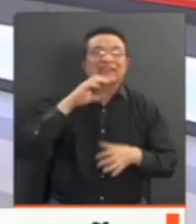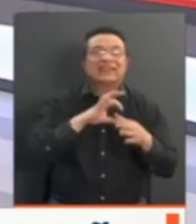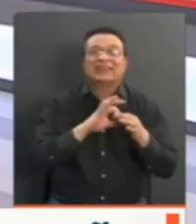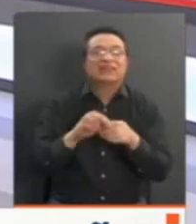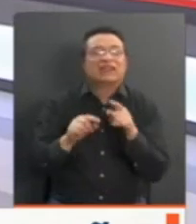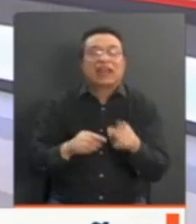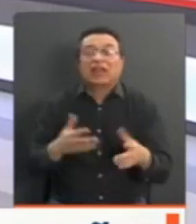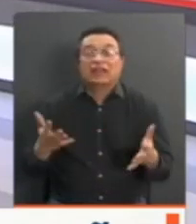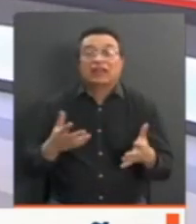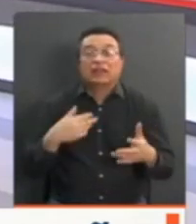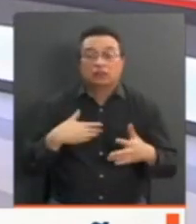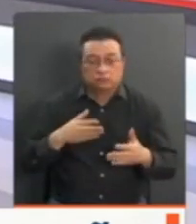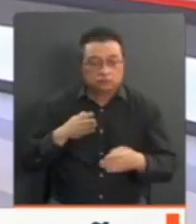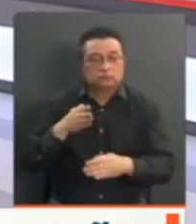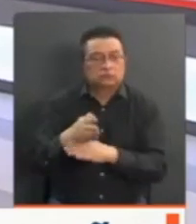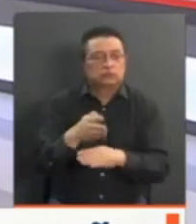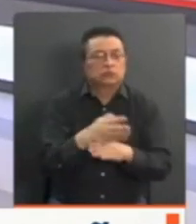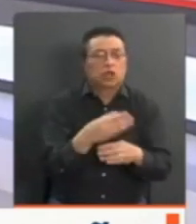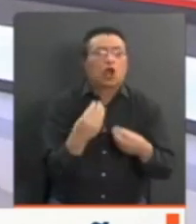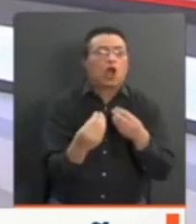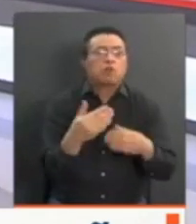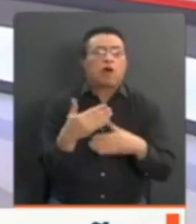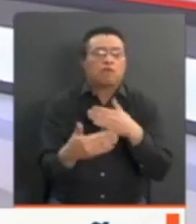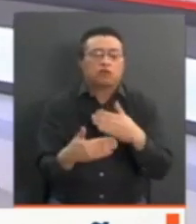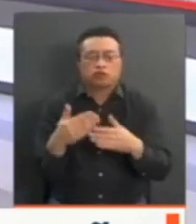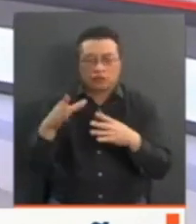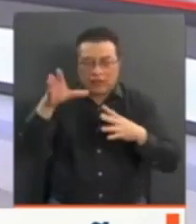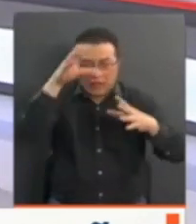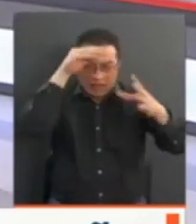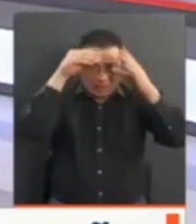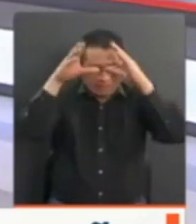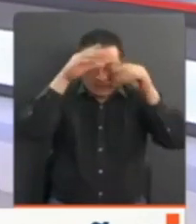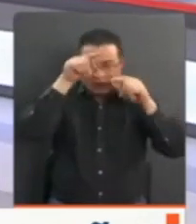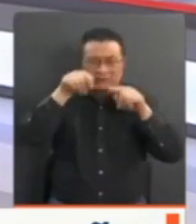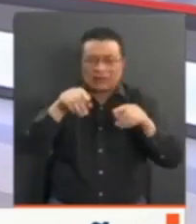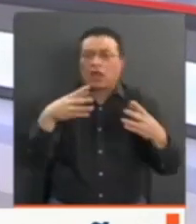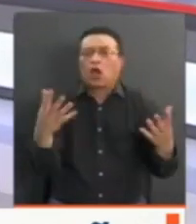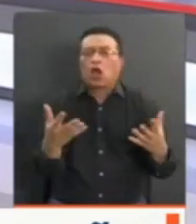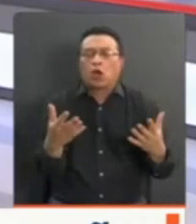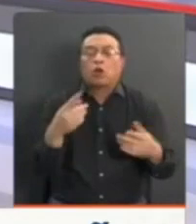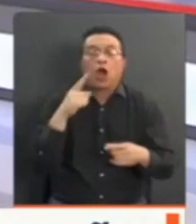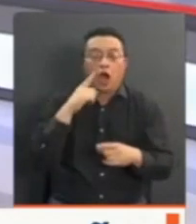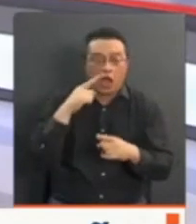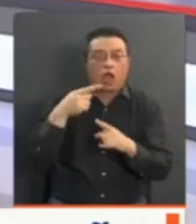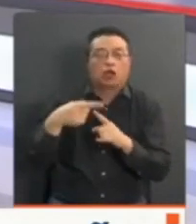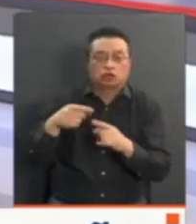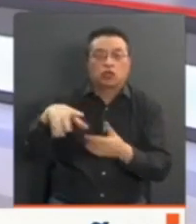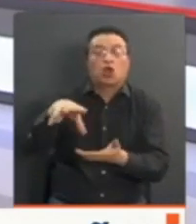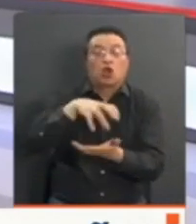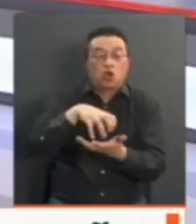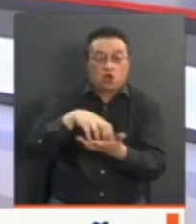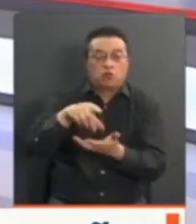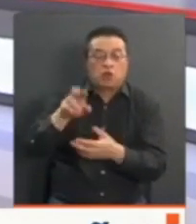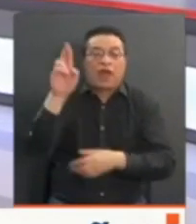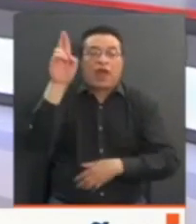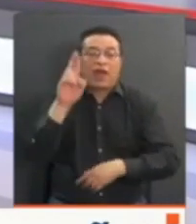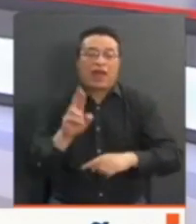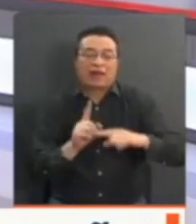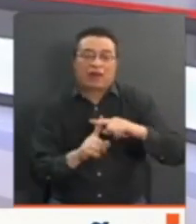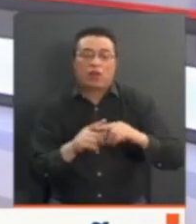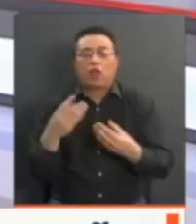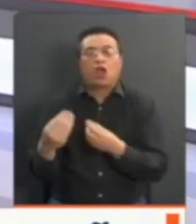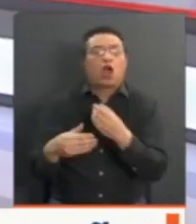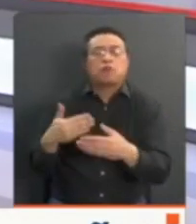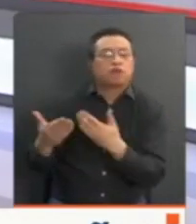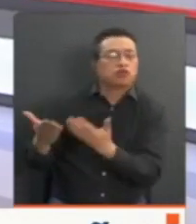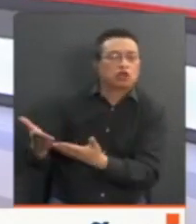Bueno, salimos a buscar cómo ha funcionado la experiencia que se conoce al respecto, que ocurre en la comuna de Recoleta. ¿Cómo funciona? ¿Qué